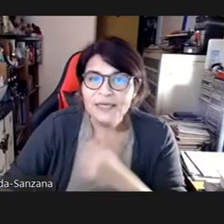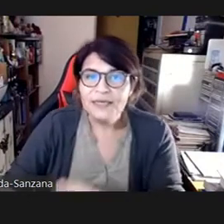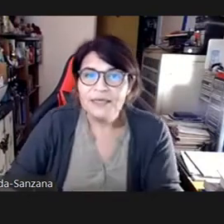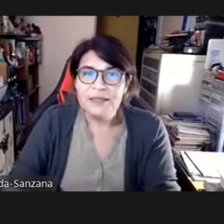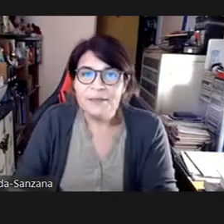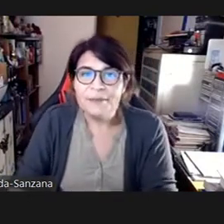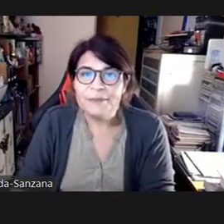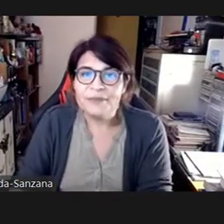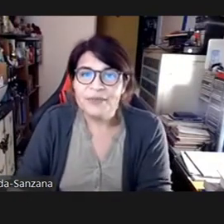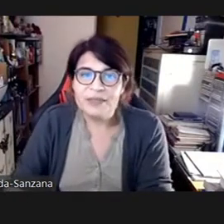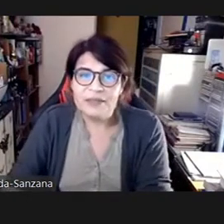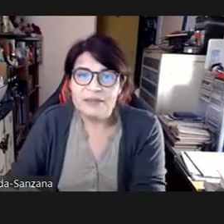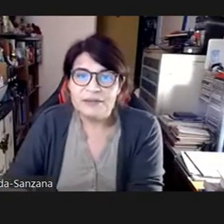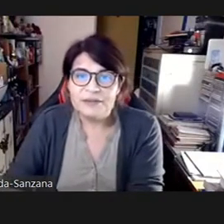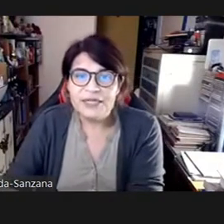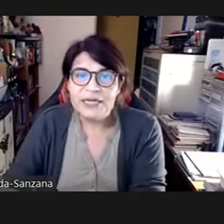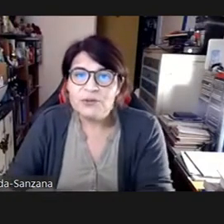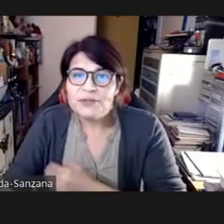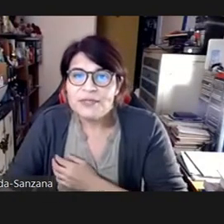mencionados.